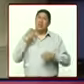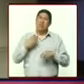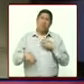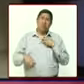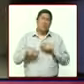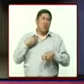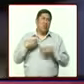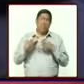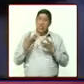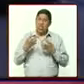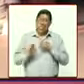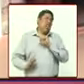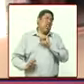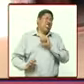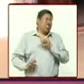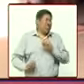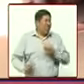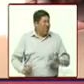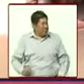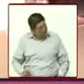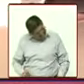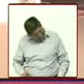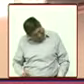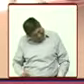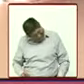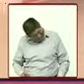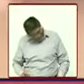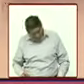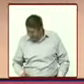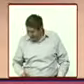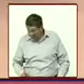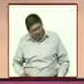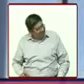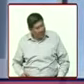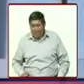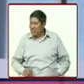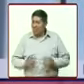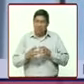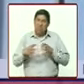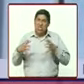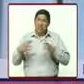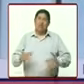Y quiere jugar, pero a la última vez que he jugado ya se ha hinchado todo.